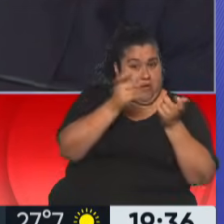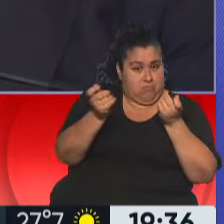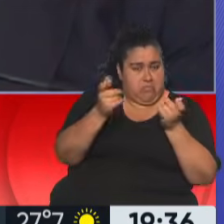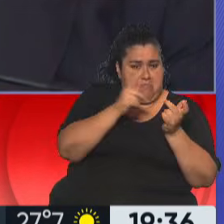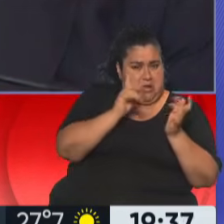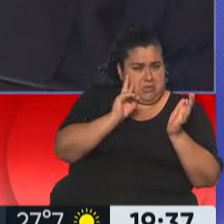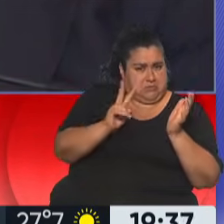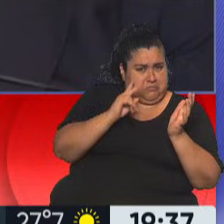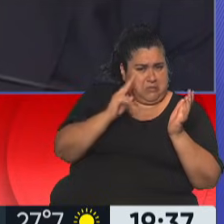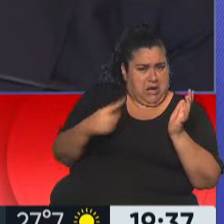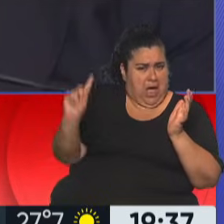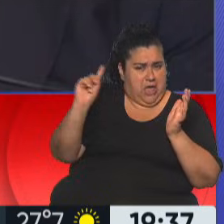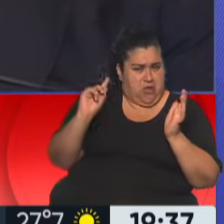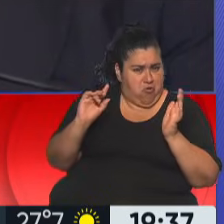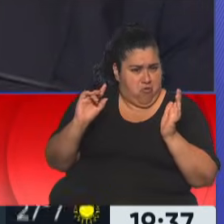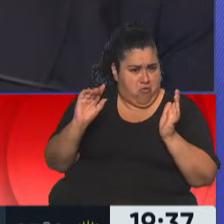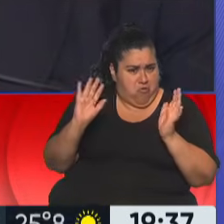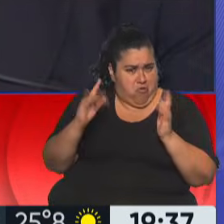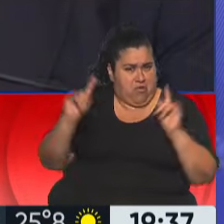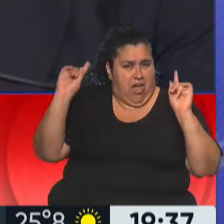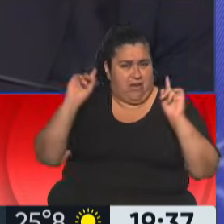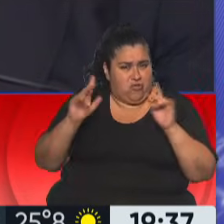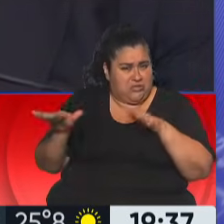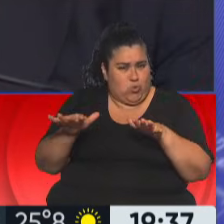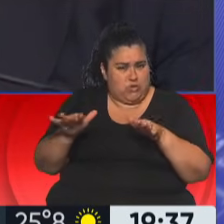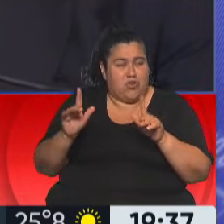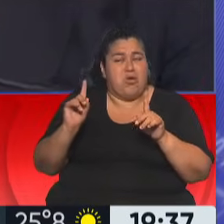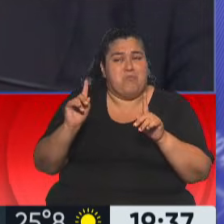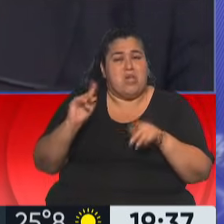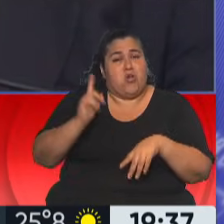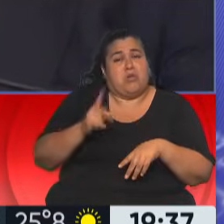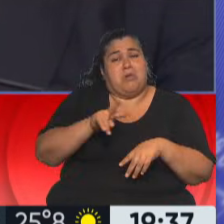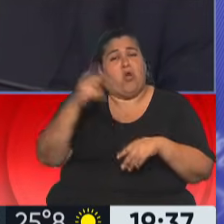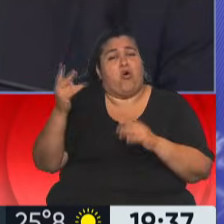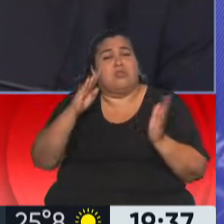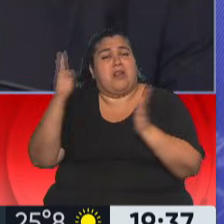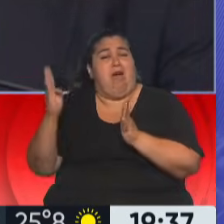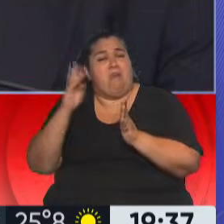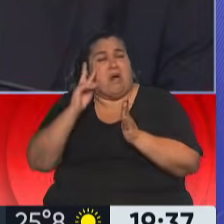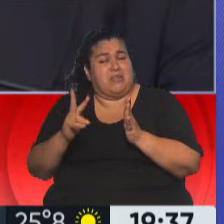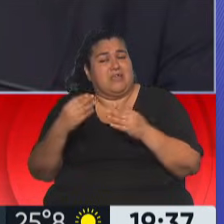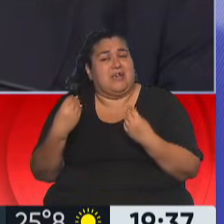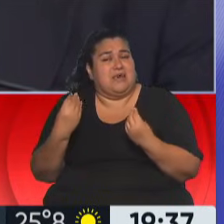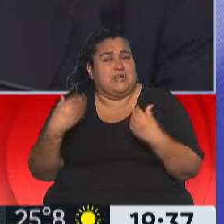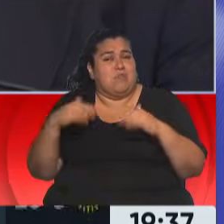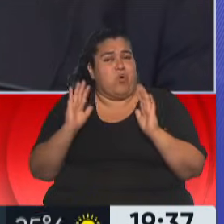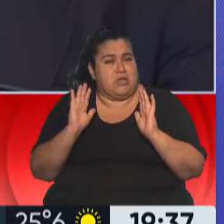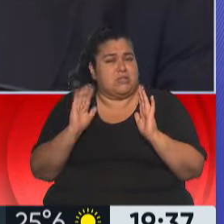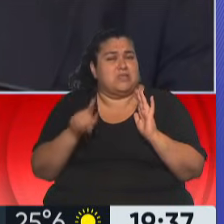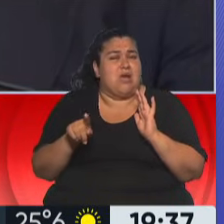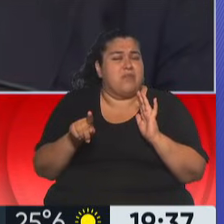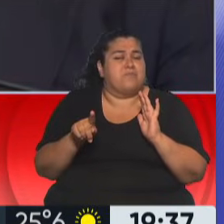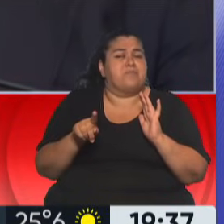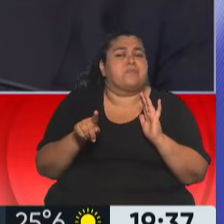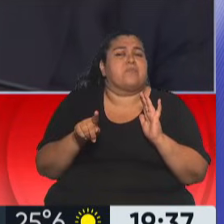es decir, parece ser una cosa mucho más a control remoto. Y una segunda opción, en el otro extremo de posibilidades,